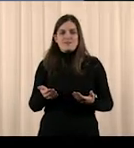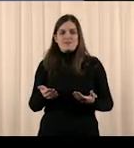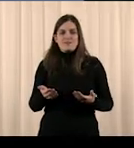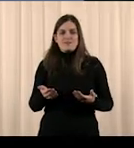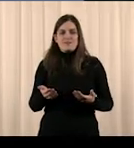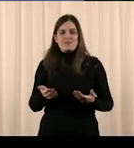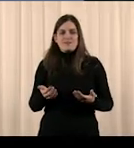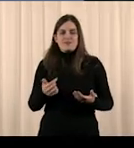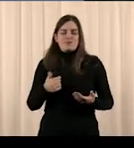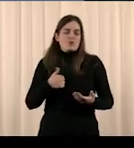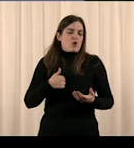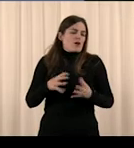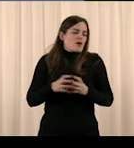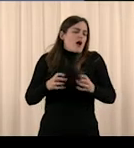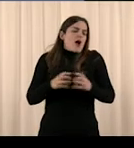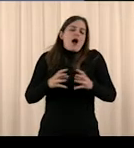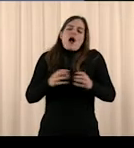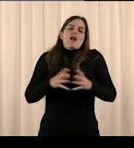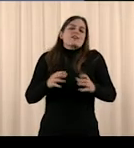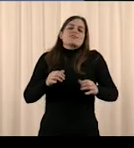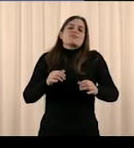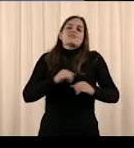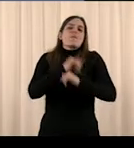Aunque anhelamos la paz, no lo